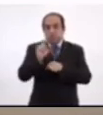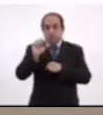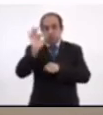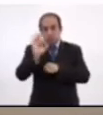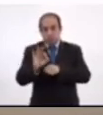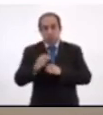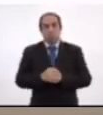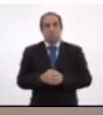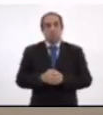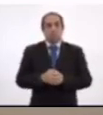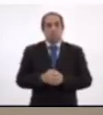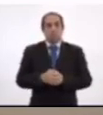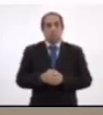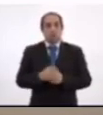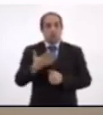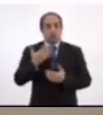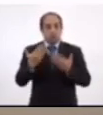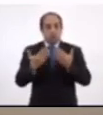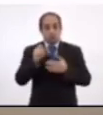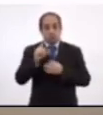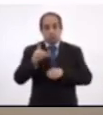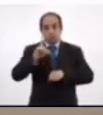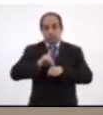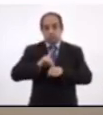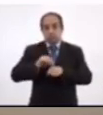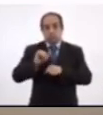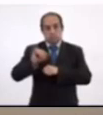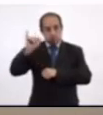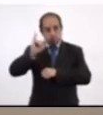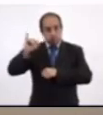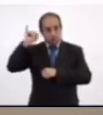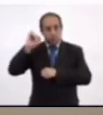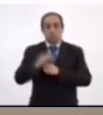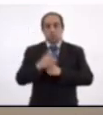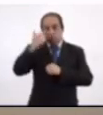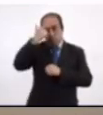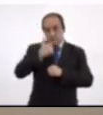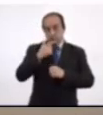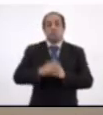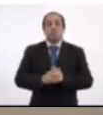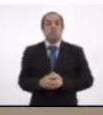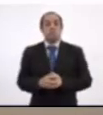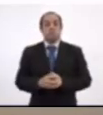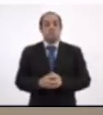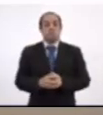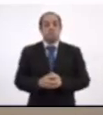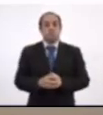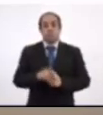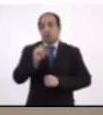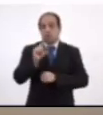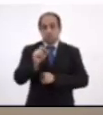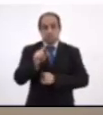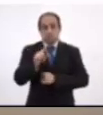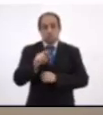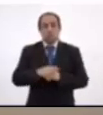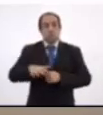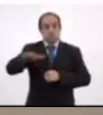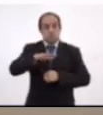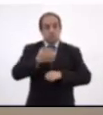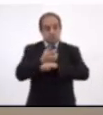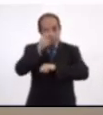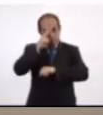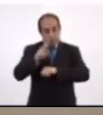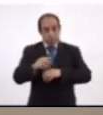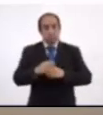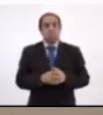con respecto a la ocupación que teníamos el mismo día de la semana pasada, el jueves en la noche. Siguiente. Mismo caso para la zona metropolitana